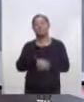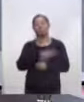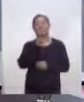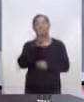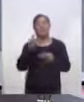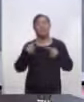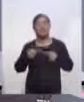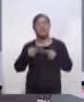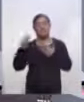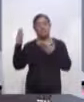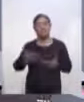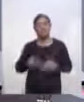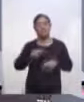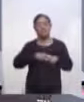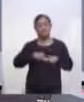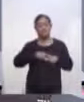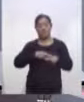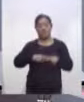primeras personas, un pase doble,